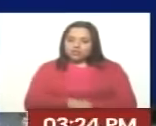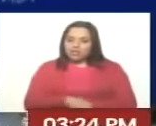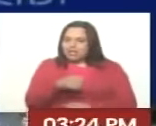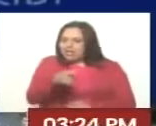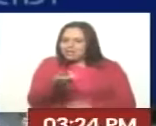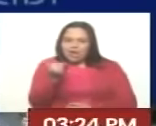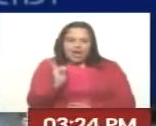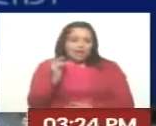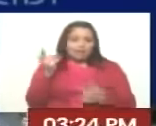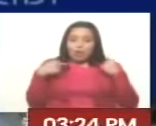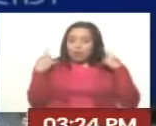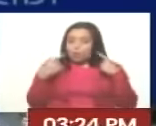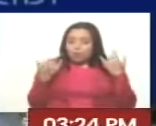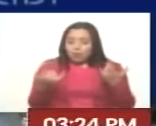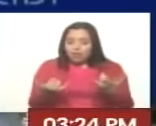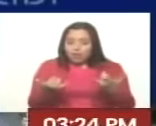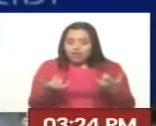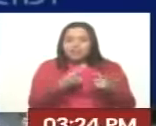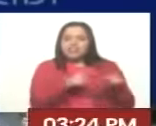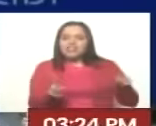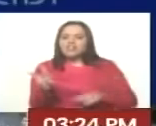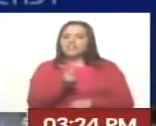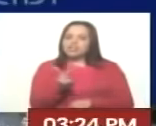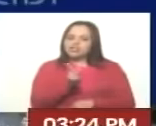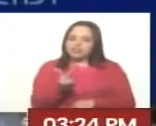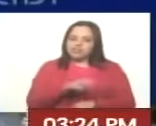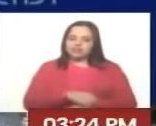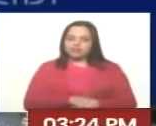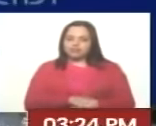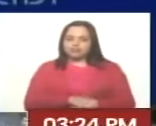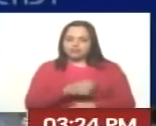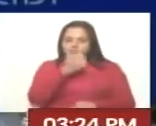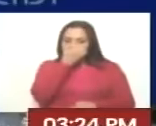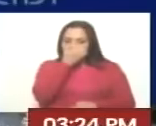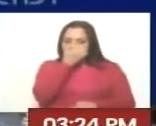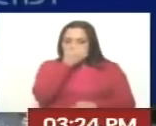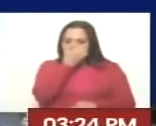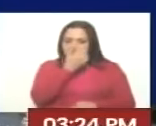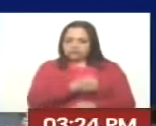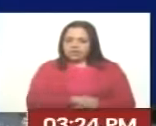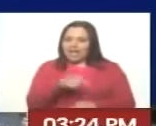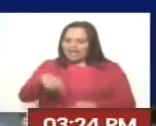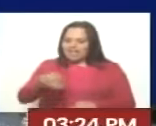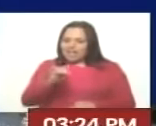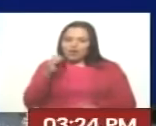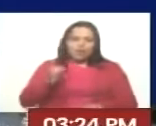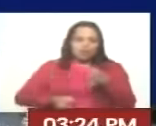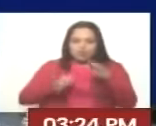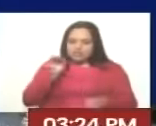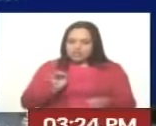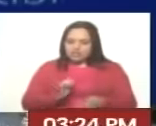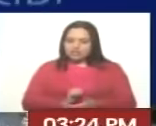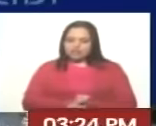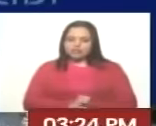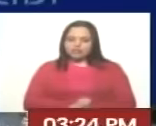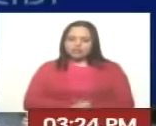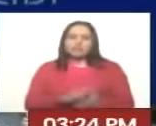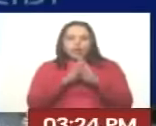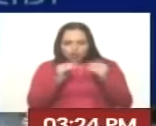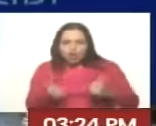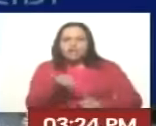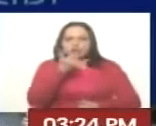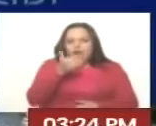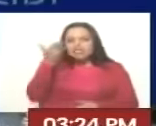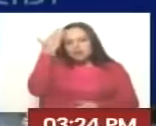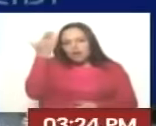estado fallido ahorita, a diferencia de Venezuela, que aquí impera la justicia, con todos los errores o los